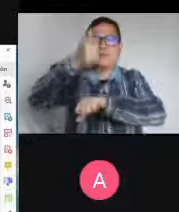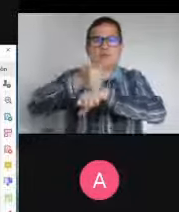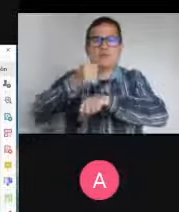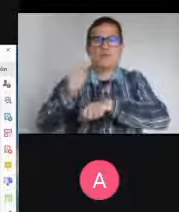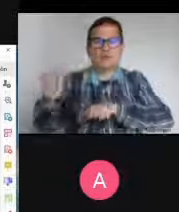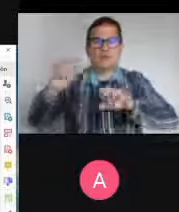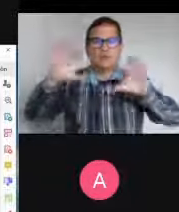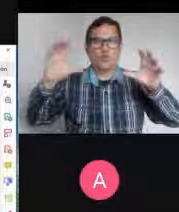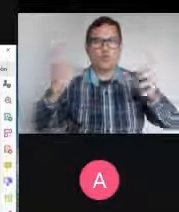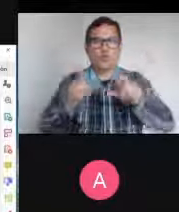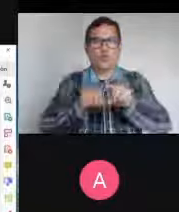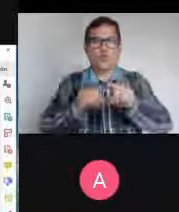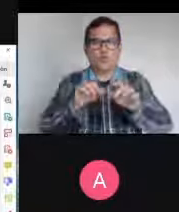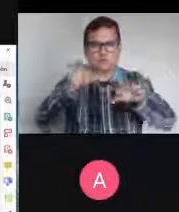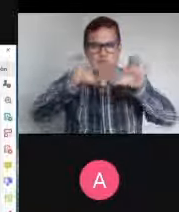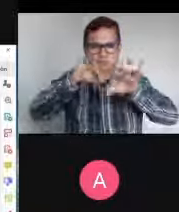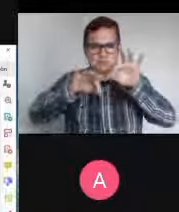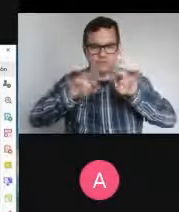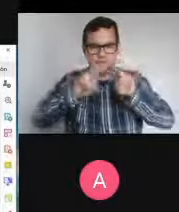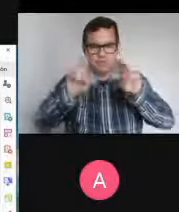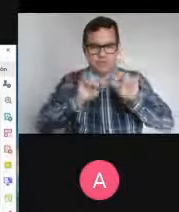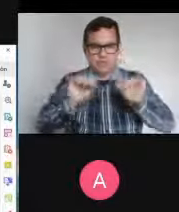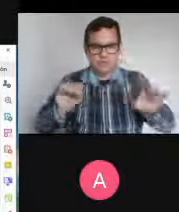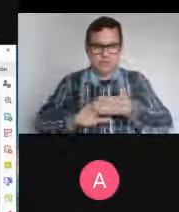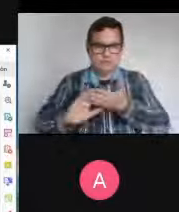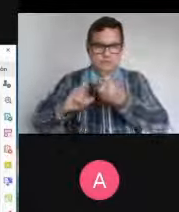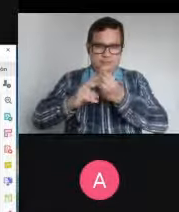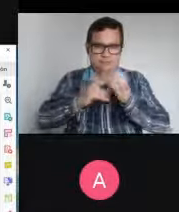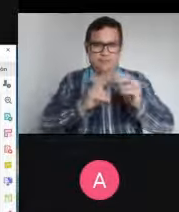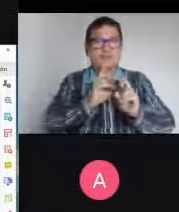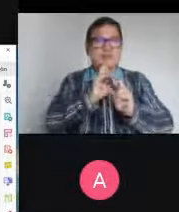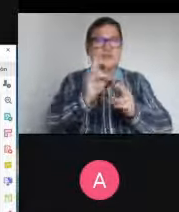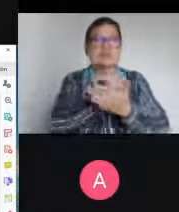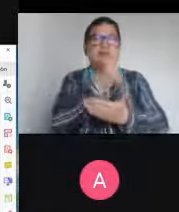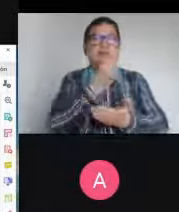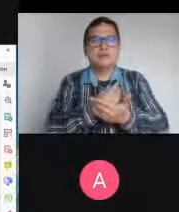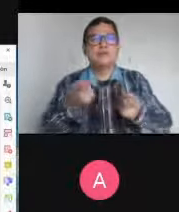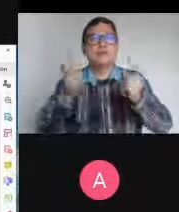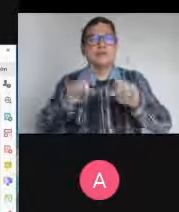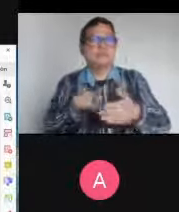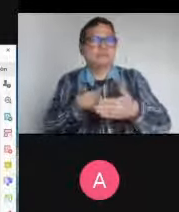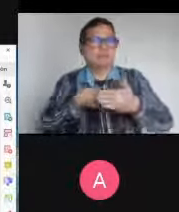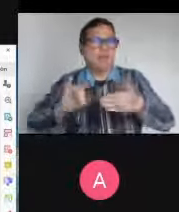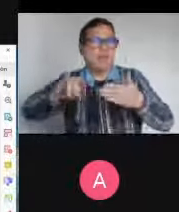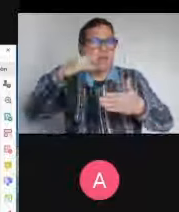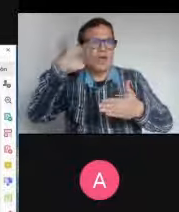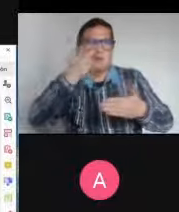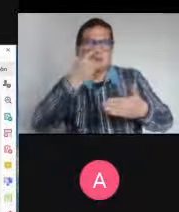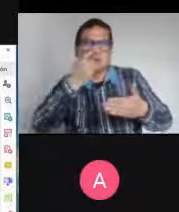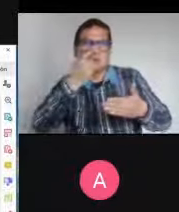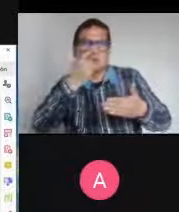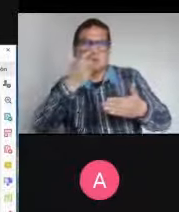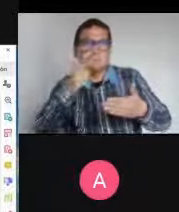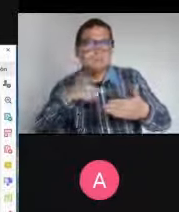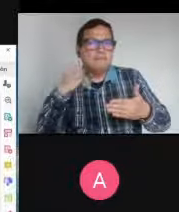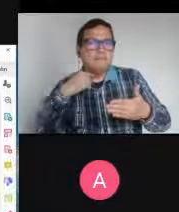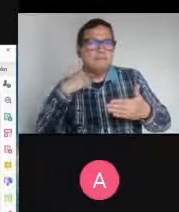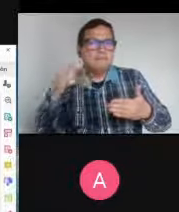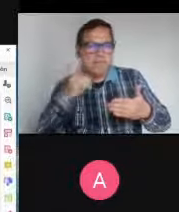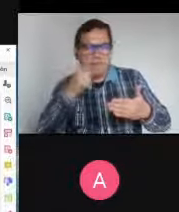explicaba acerca de la conexión de este instrumento y nos mostraba pues su resultado. Entonces también lo podemos consultar en caso tal de que no nos funcione.